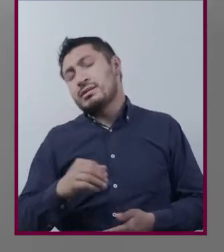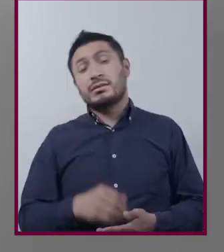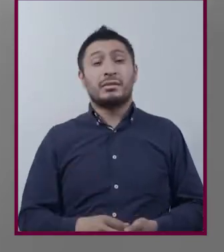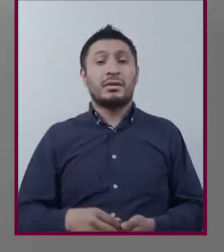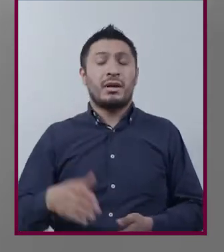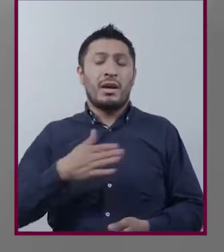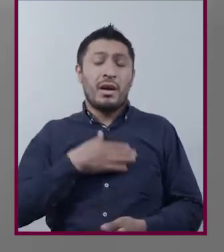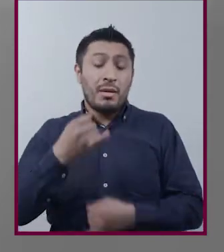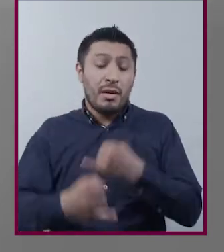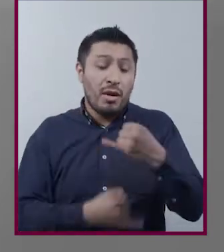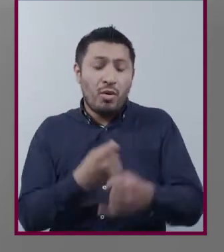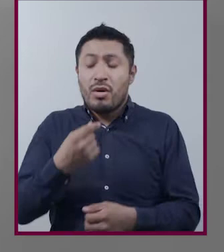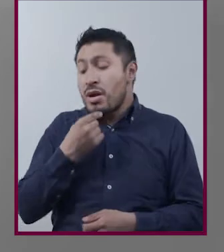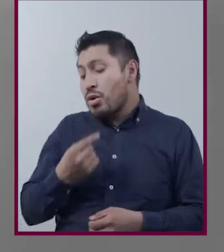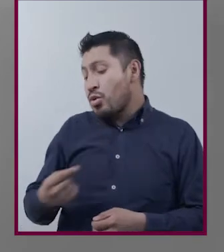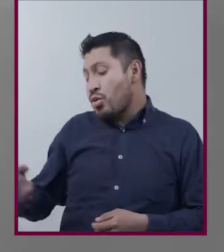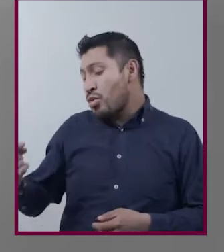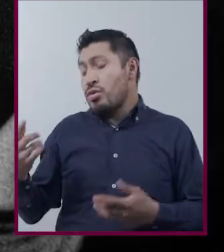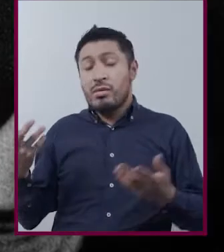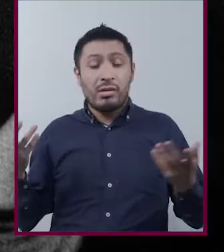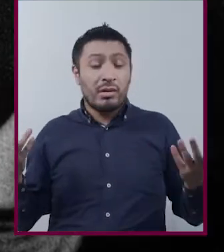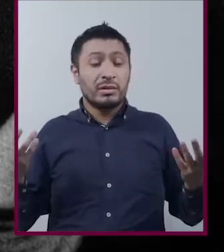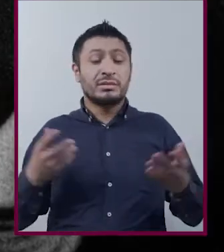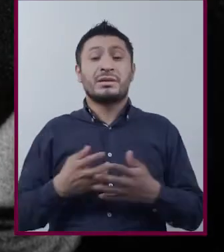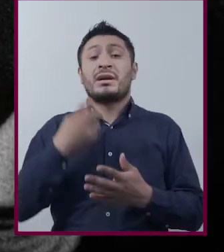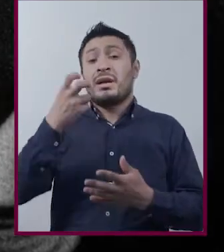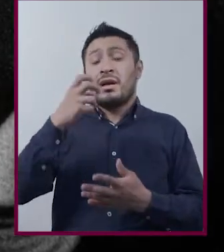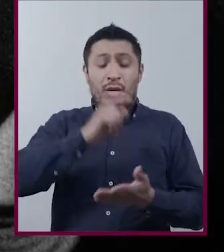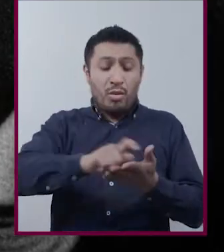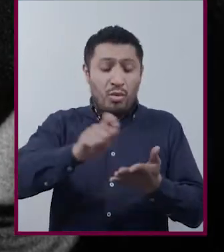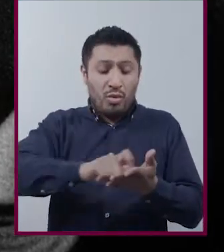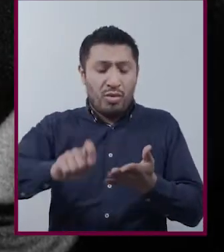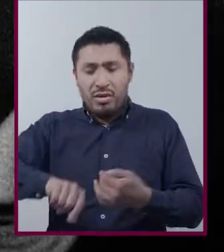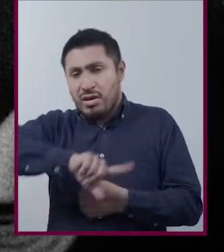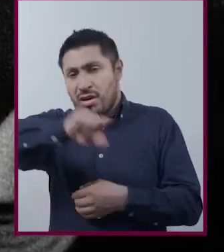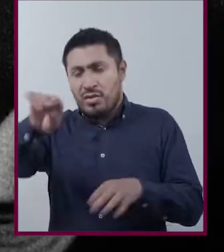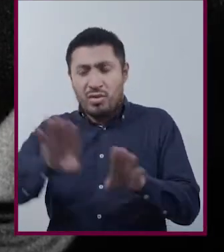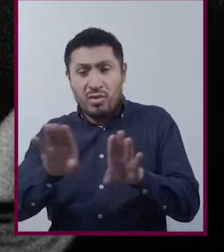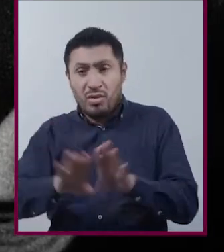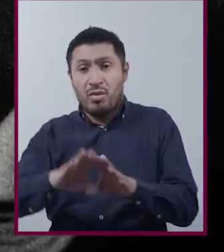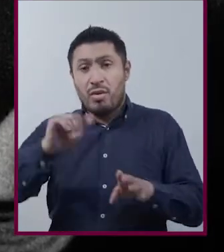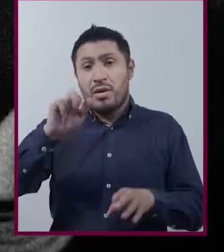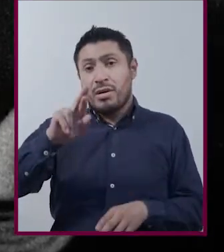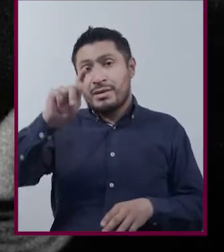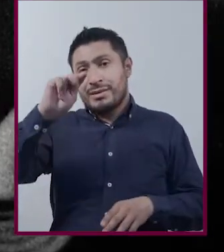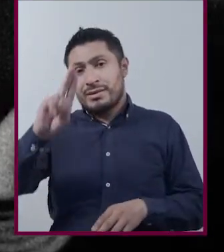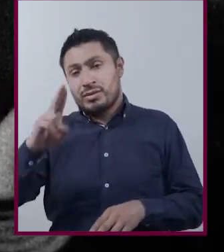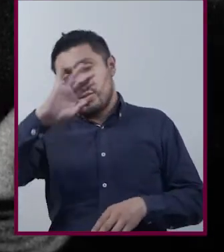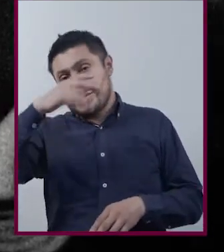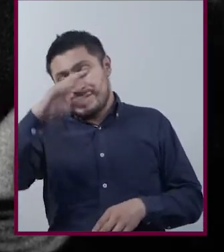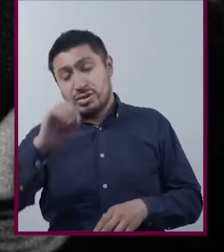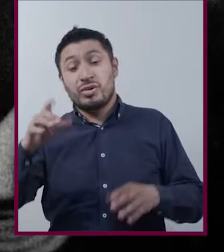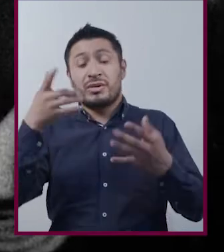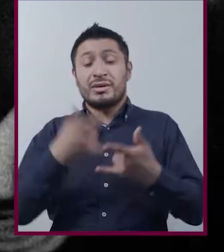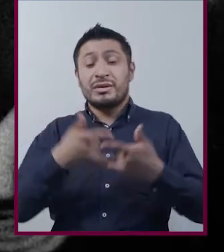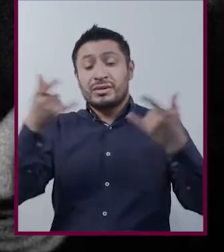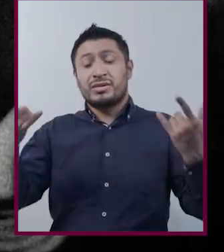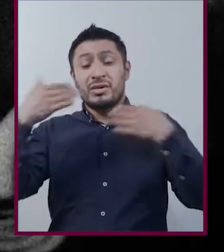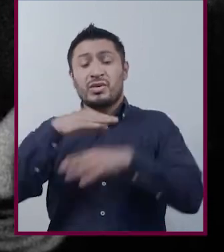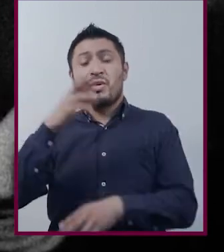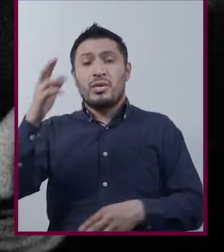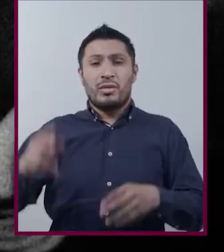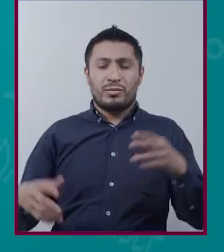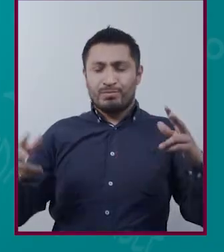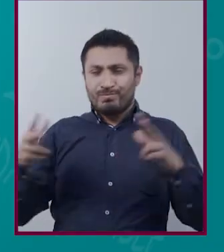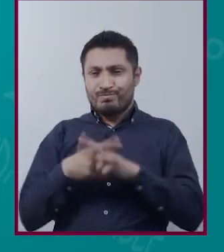Mis juguetes de la infancia. Estos escritos después dieron forma a Cartucho, relatos sobre la lucha en el norte